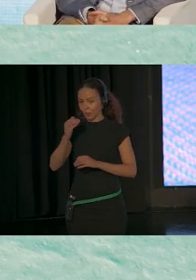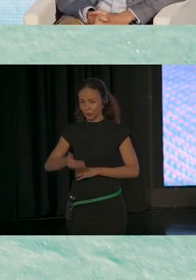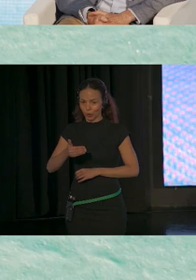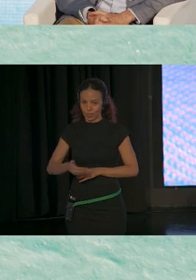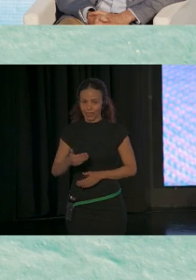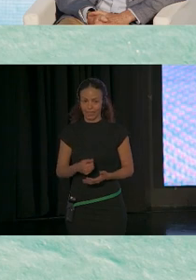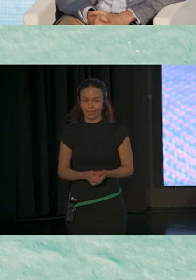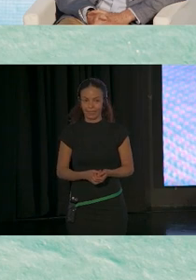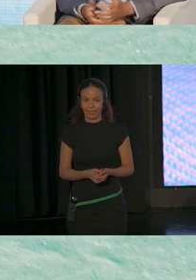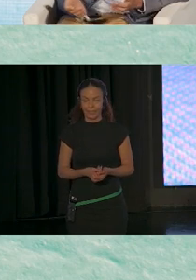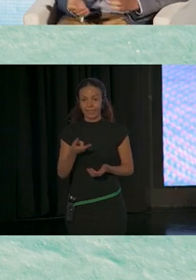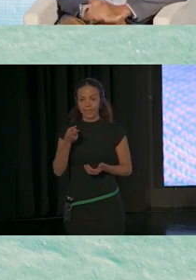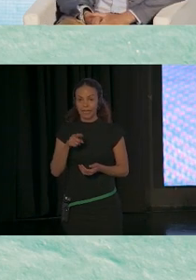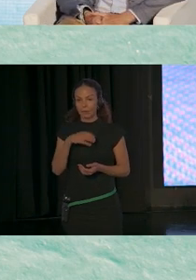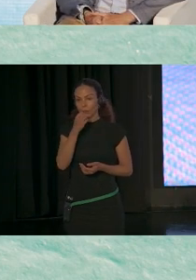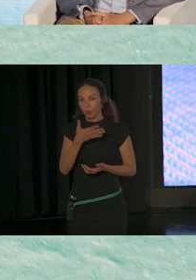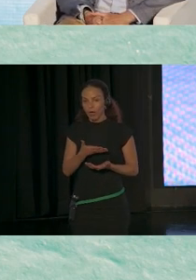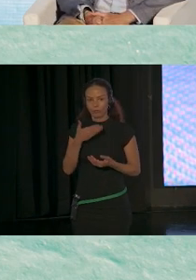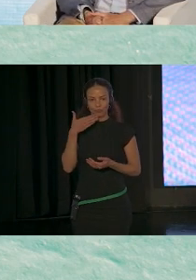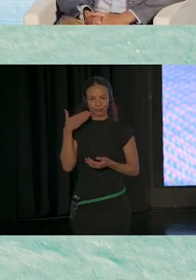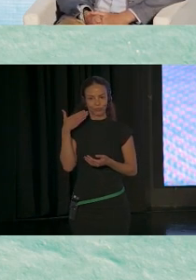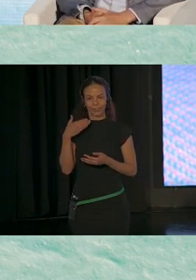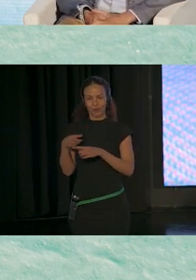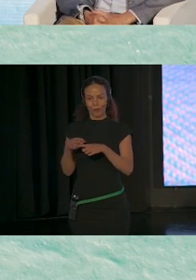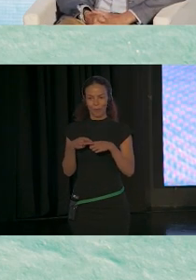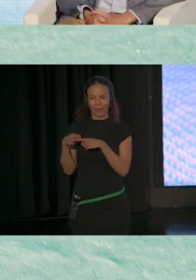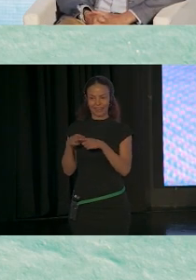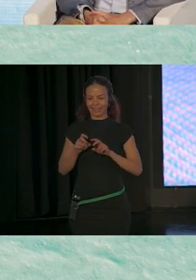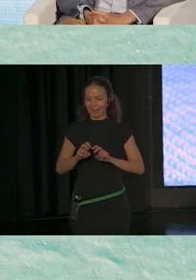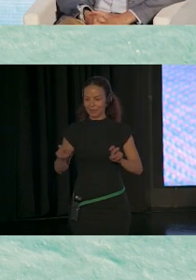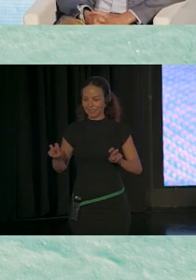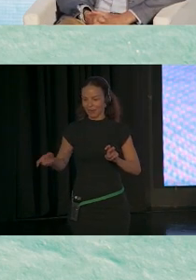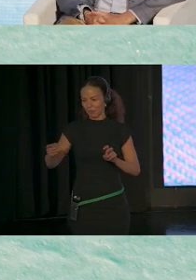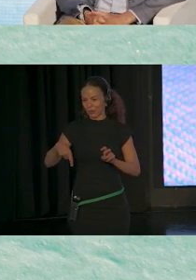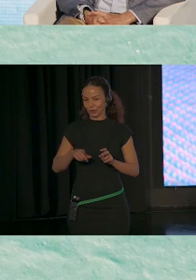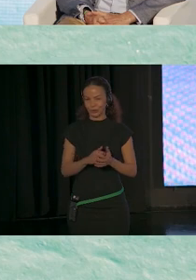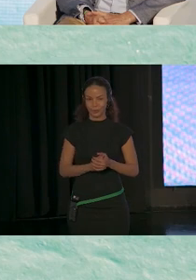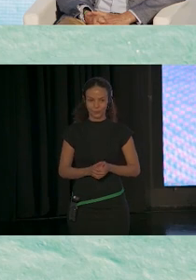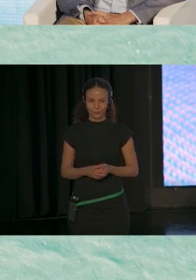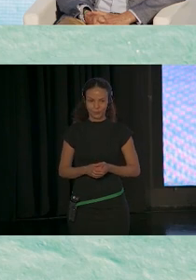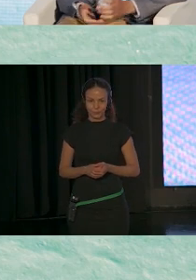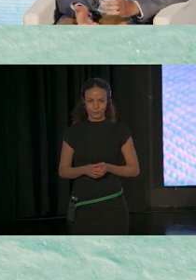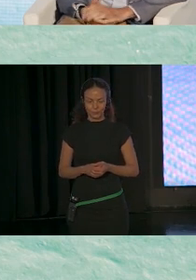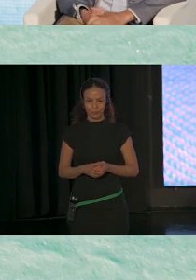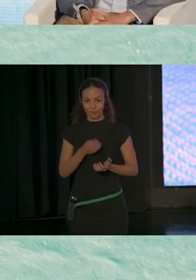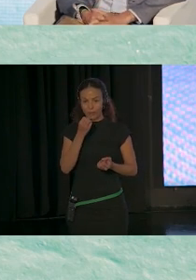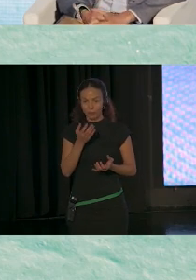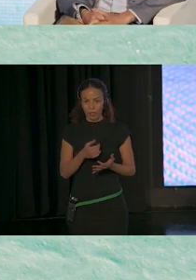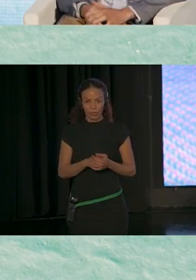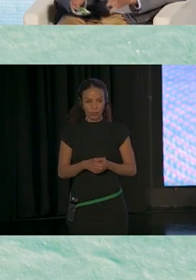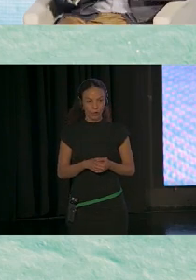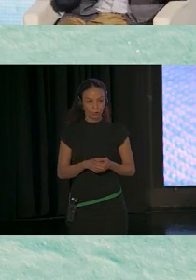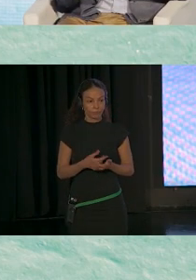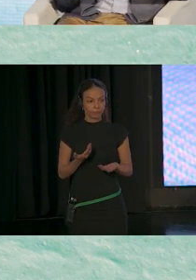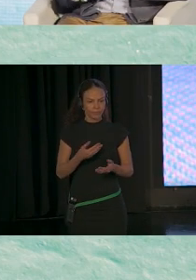importante. Y también, pues bueno, un honor compartir esta sesión con vosotros también. Y bueno, ¿qué voy a